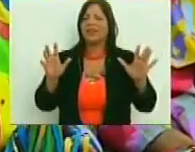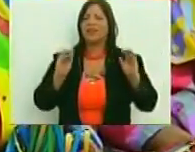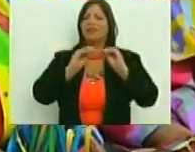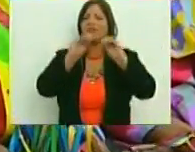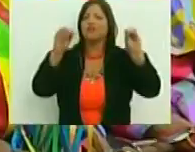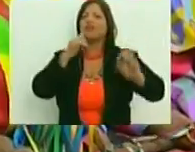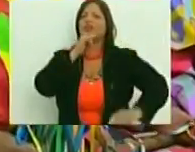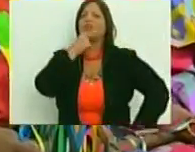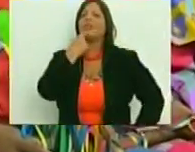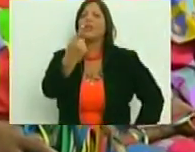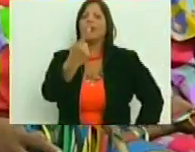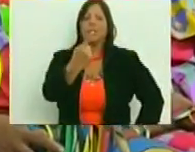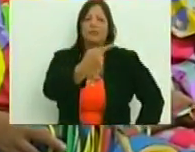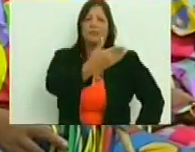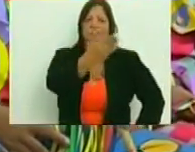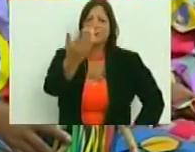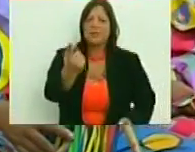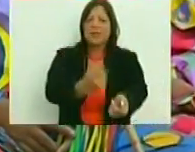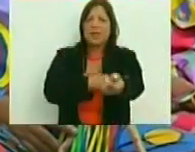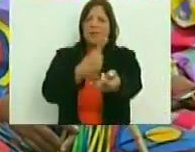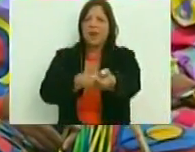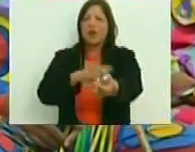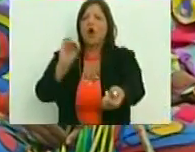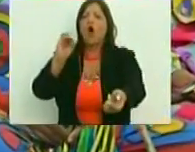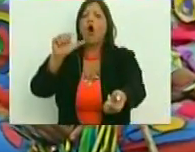digo, hermano Oscar,